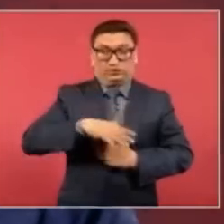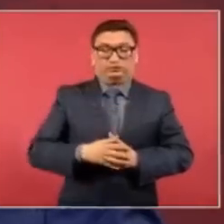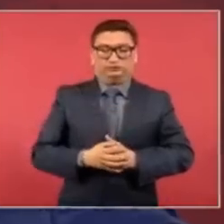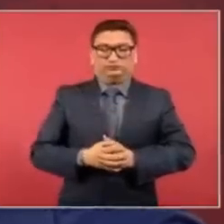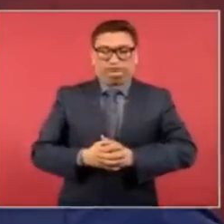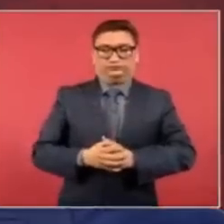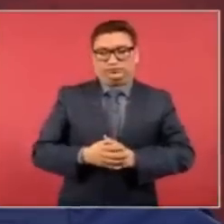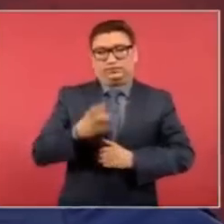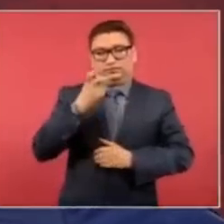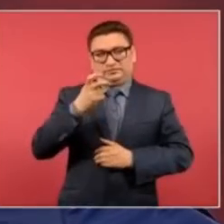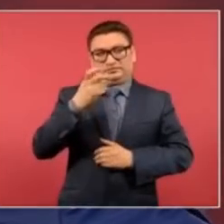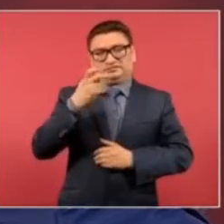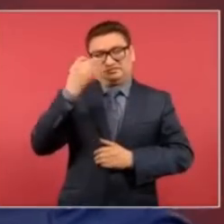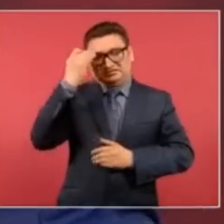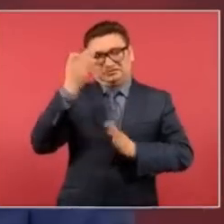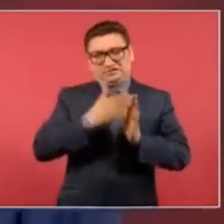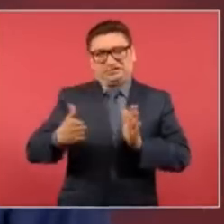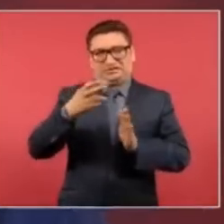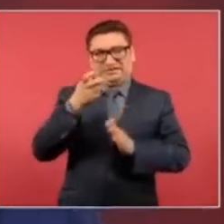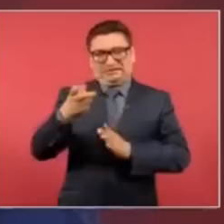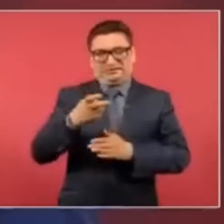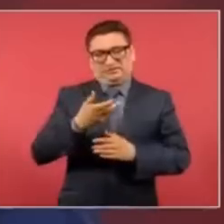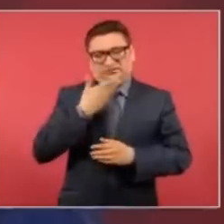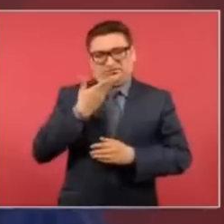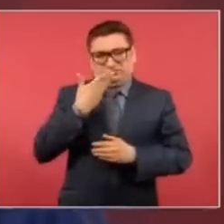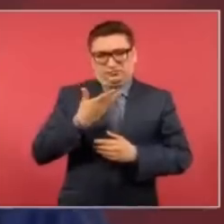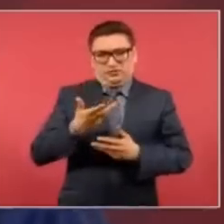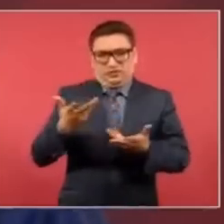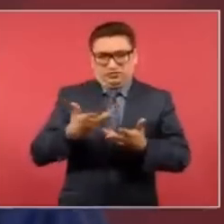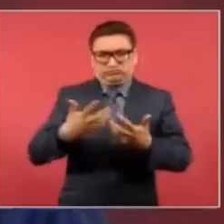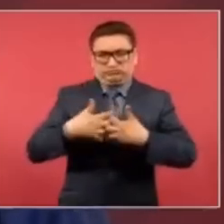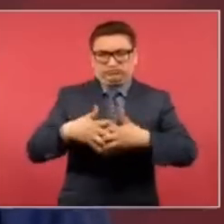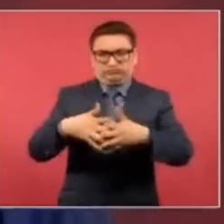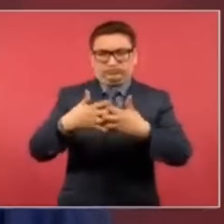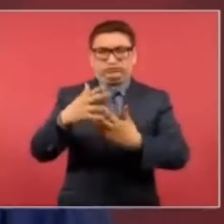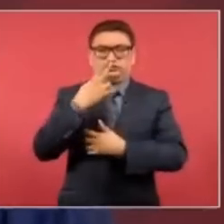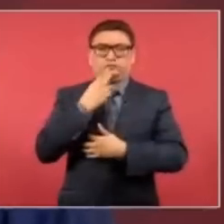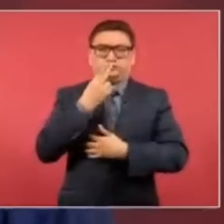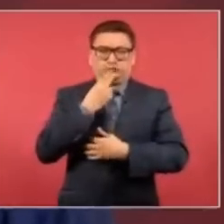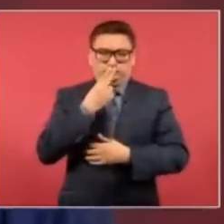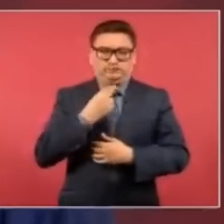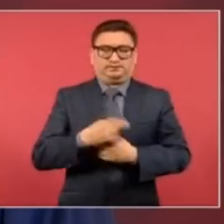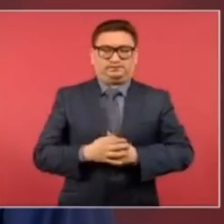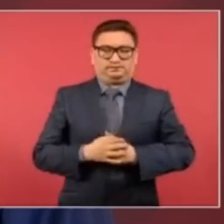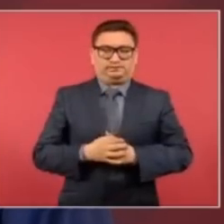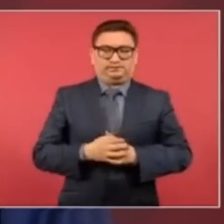por ese auge de la industria azucarera,